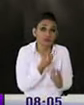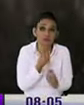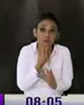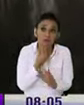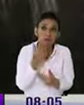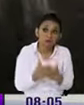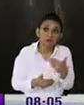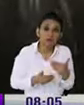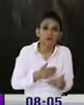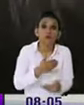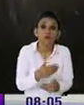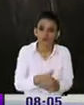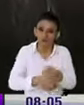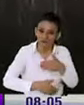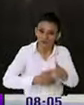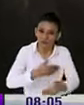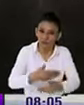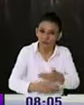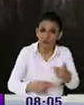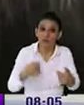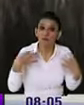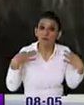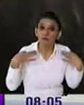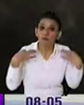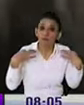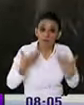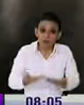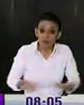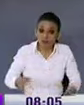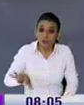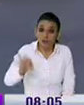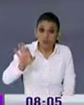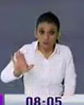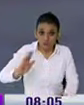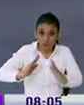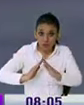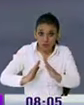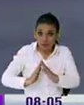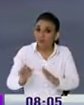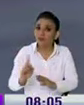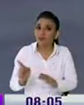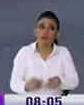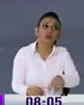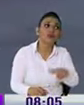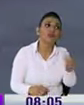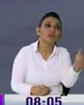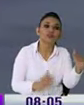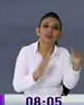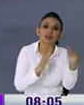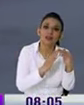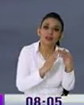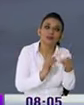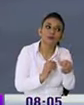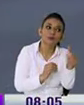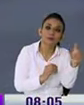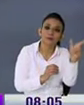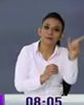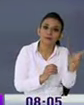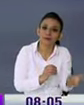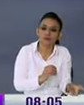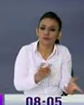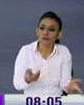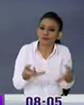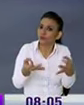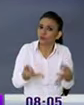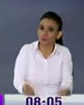ido enterando, es que la ropa y las pertenencias no la encontraron en la casa del chico que está detenido, sino de otra persona, porque sería una injusticia